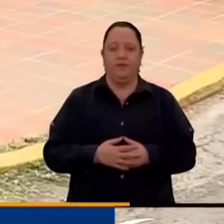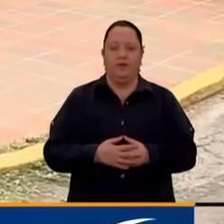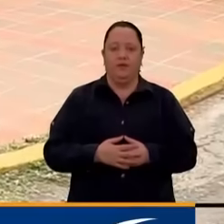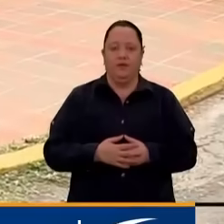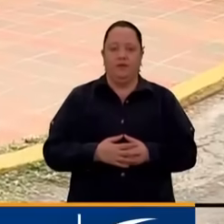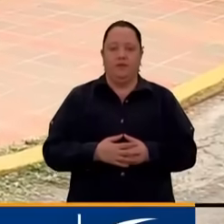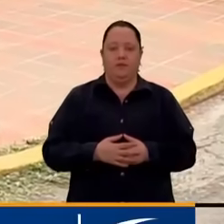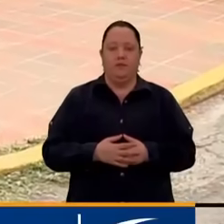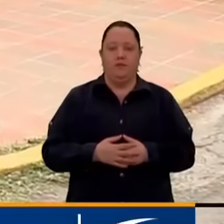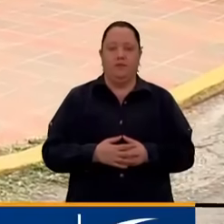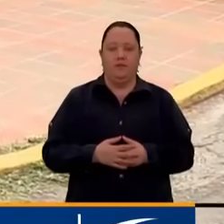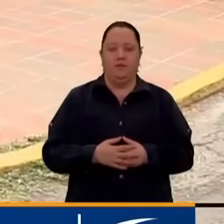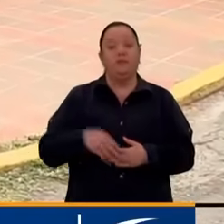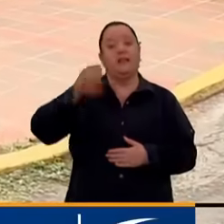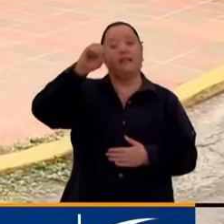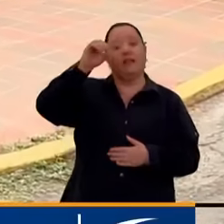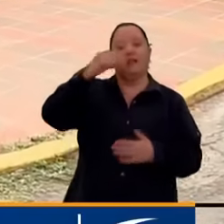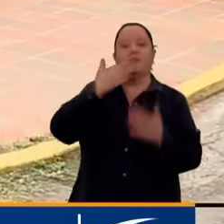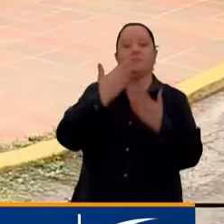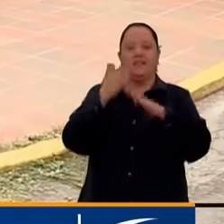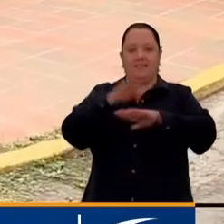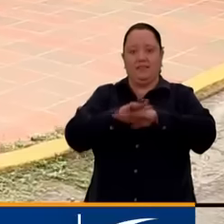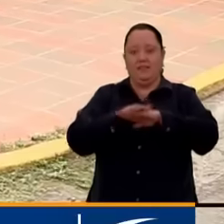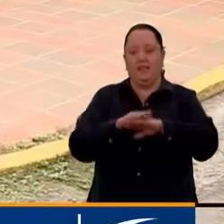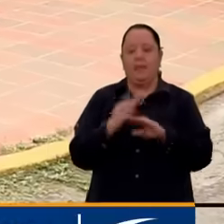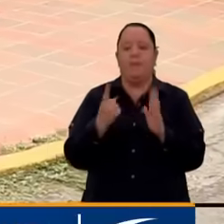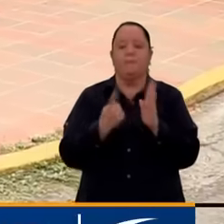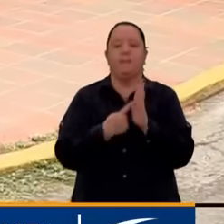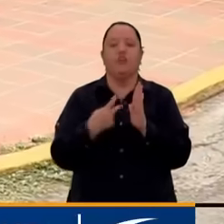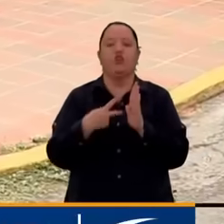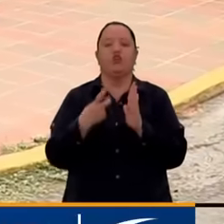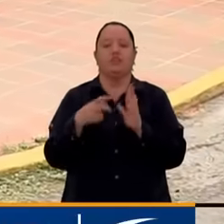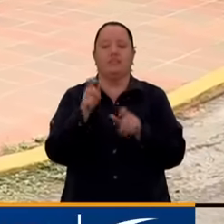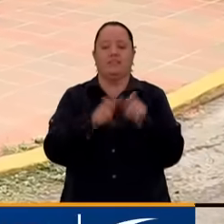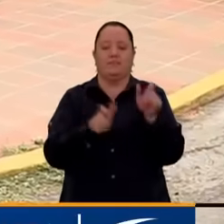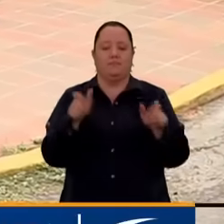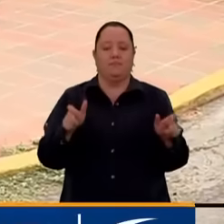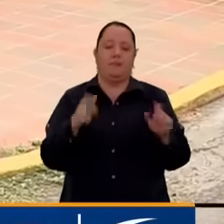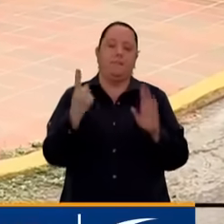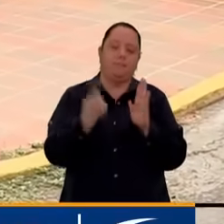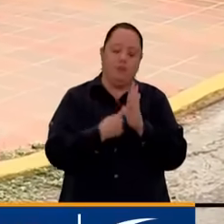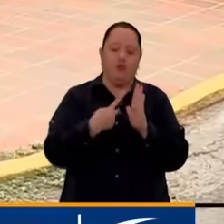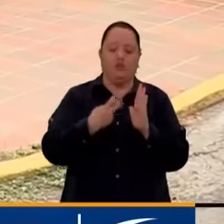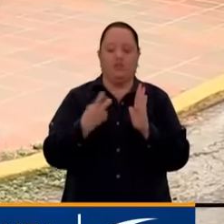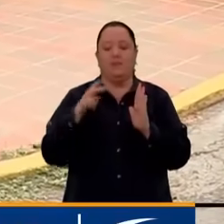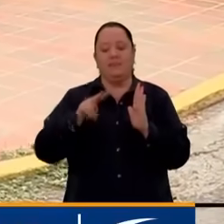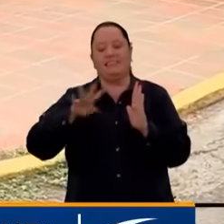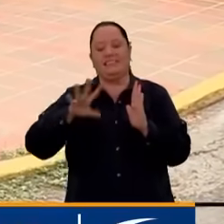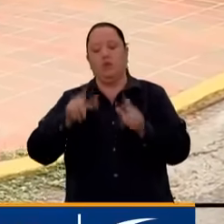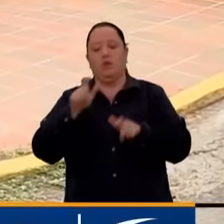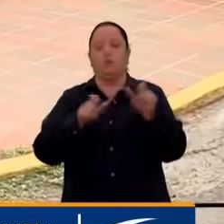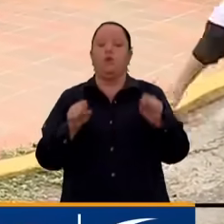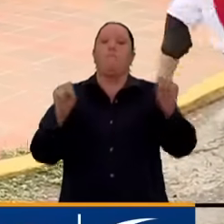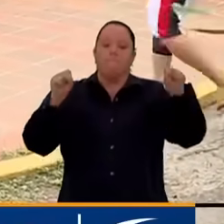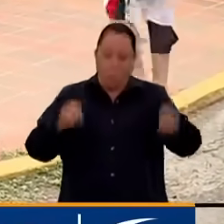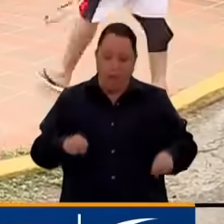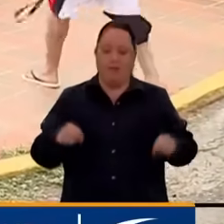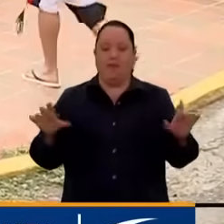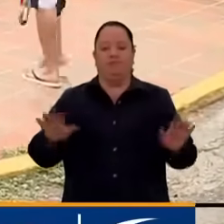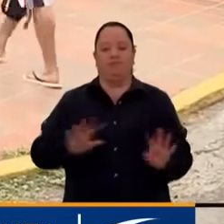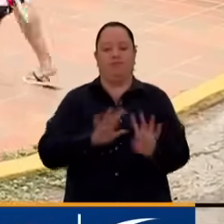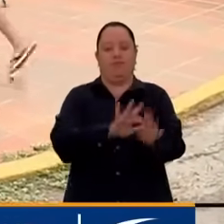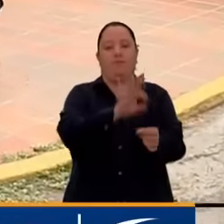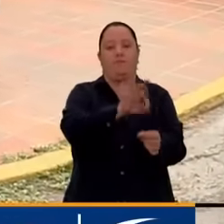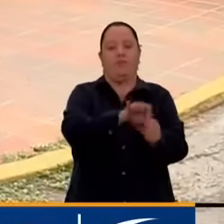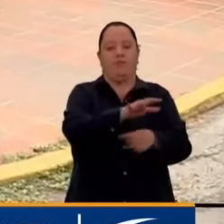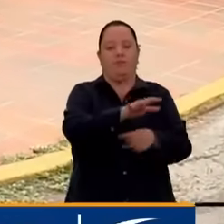Daniela, muy buenas tardes. Hay que destacar que son 1.225 las personas que están habilitadas para votar en este consulado donde nos encontramos